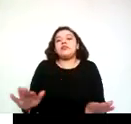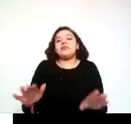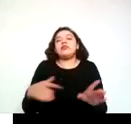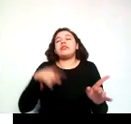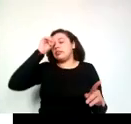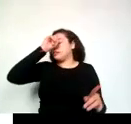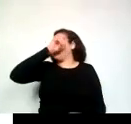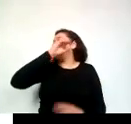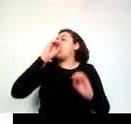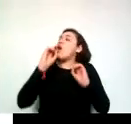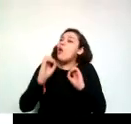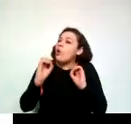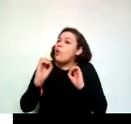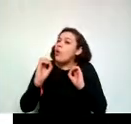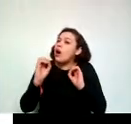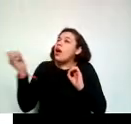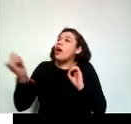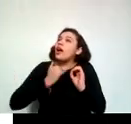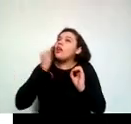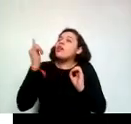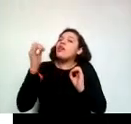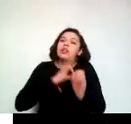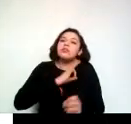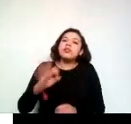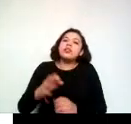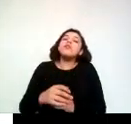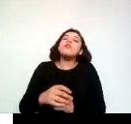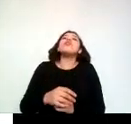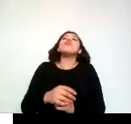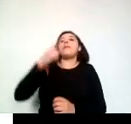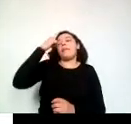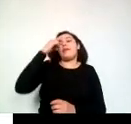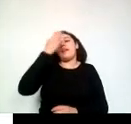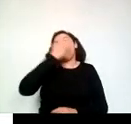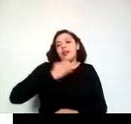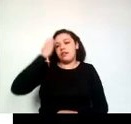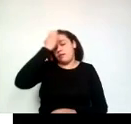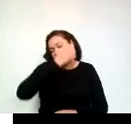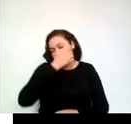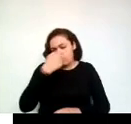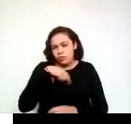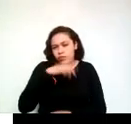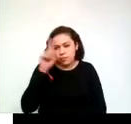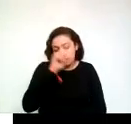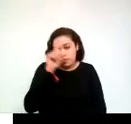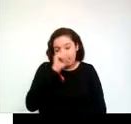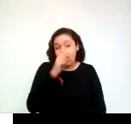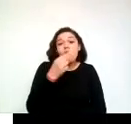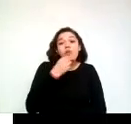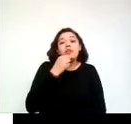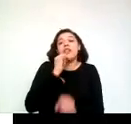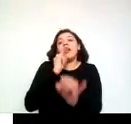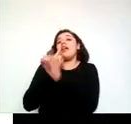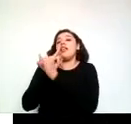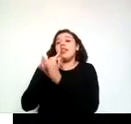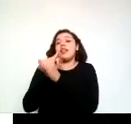o podemos tener errores en la forma de evaluarlo. Entonces, por eso es que sí les recomendamos que usen las